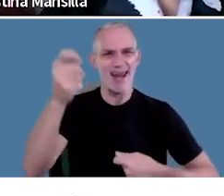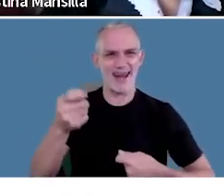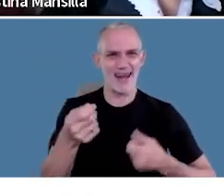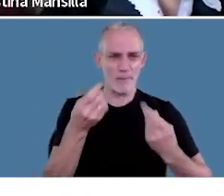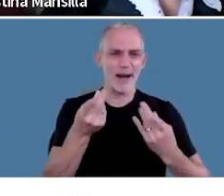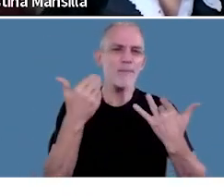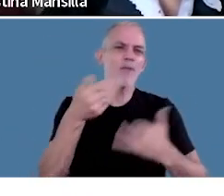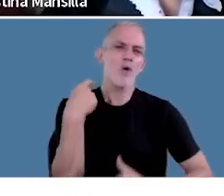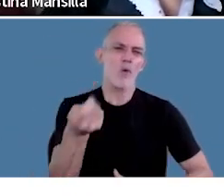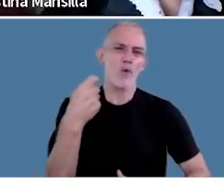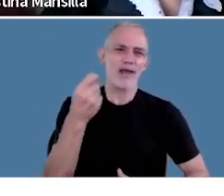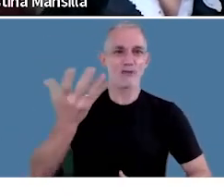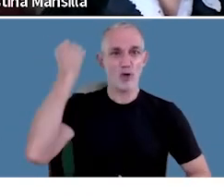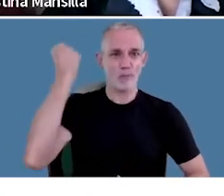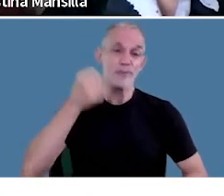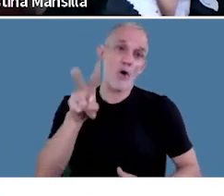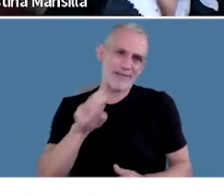una jubilación o pensión.